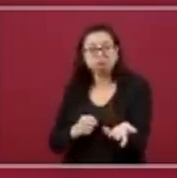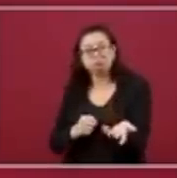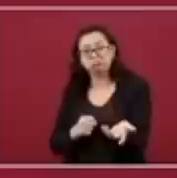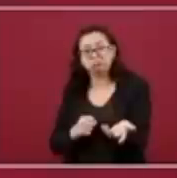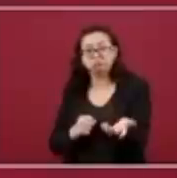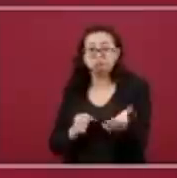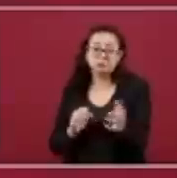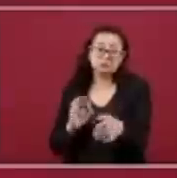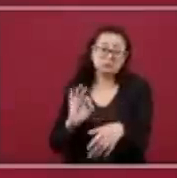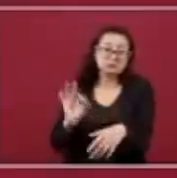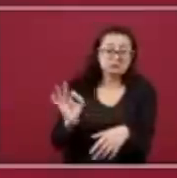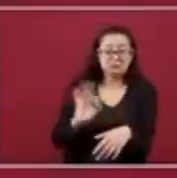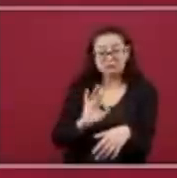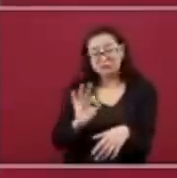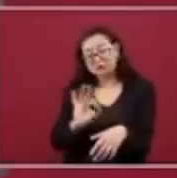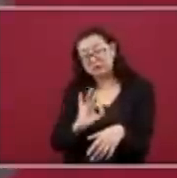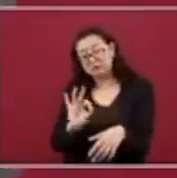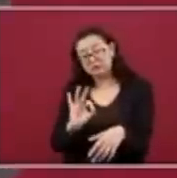si acaso,